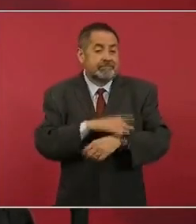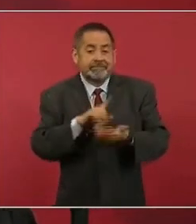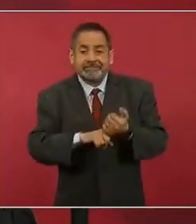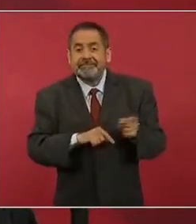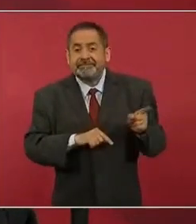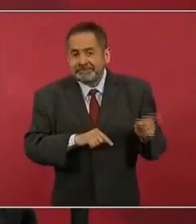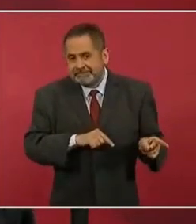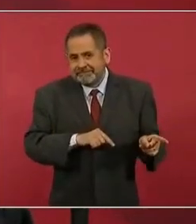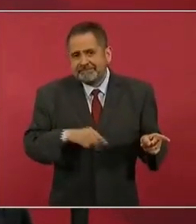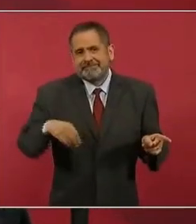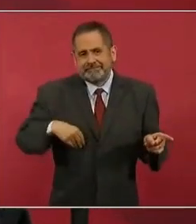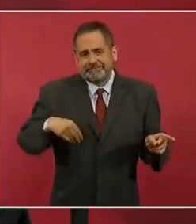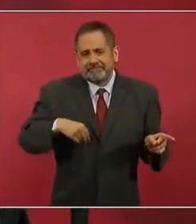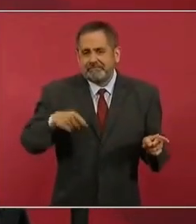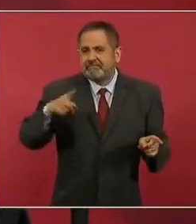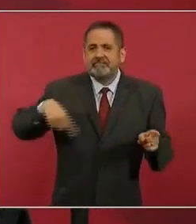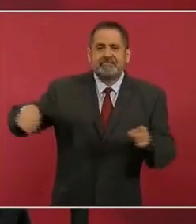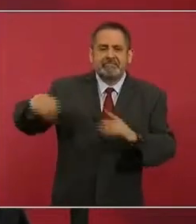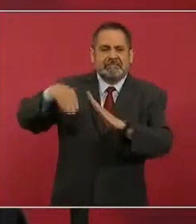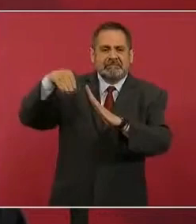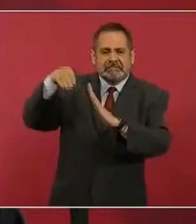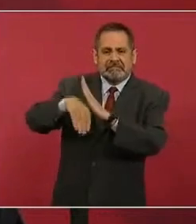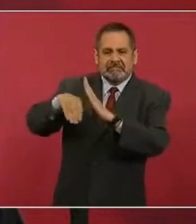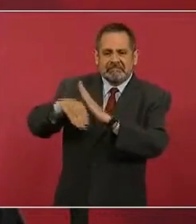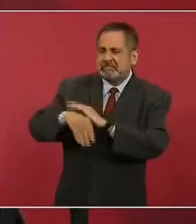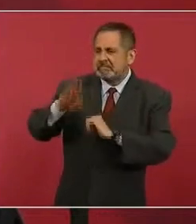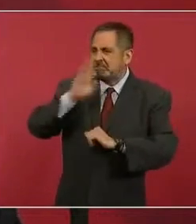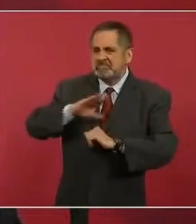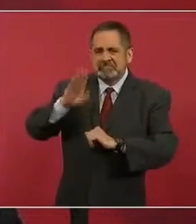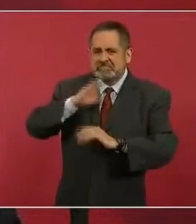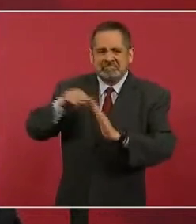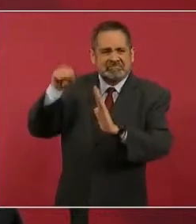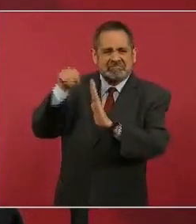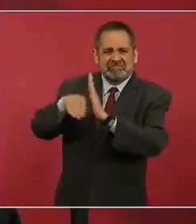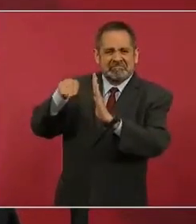a un proceso de degradación progresivo.